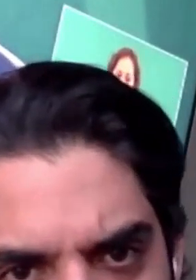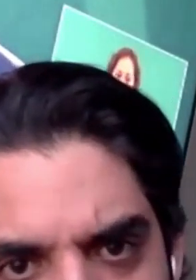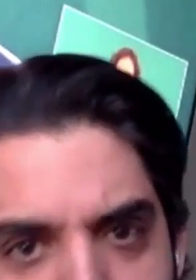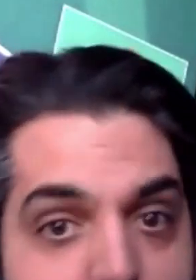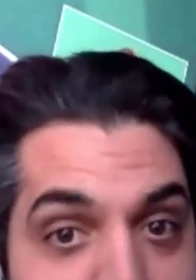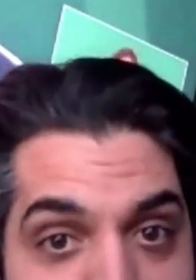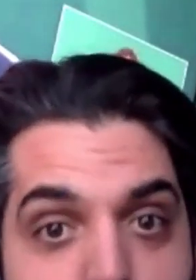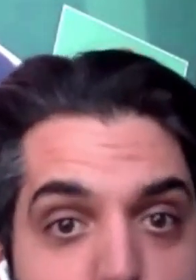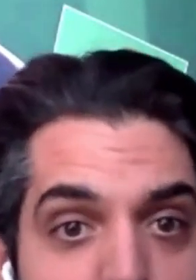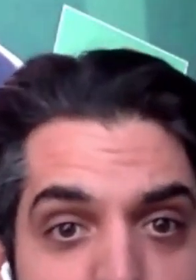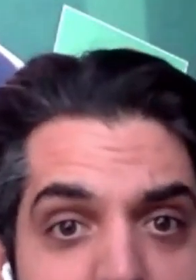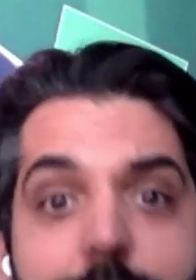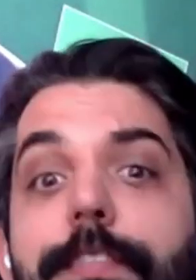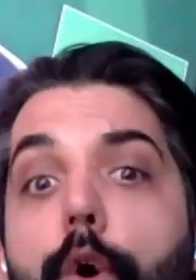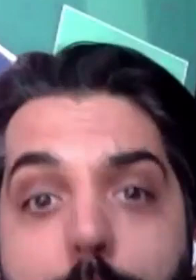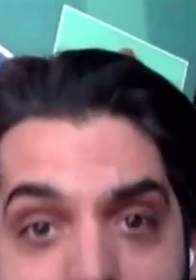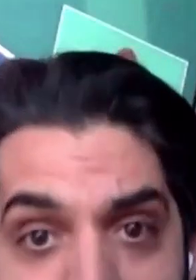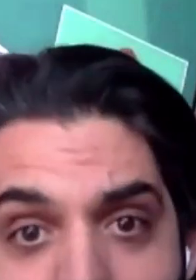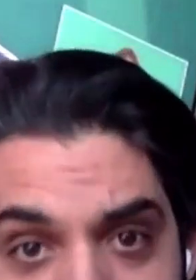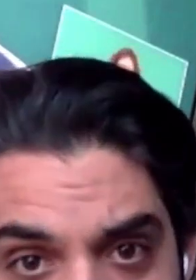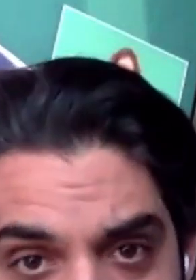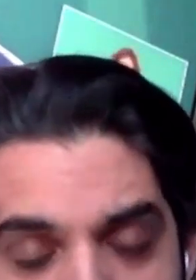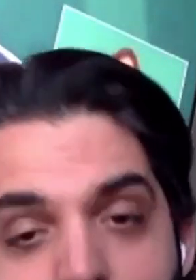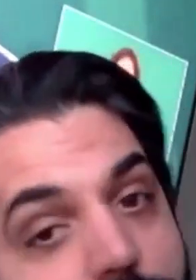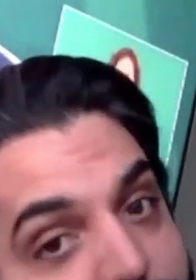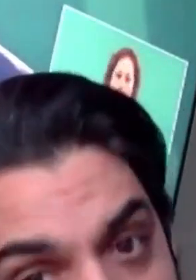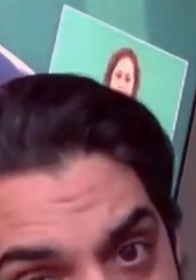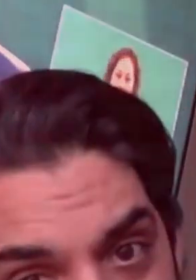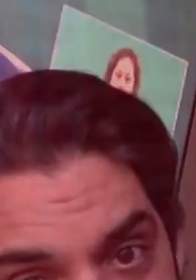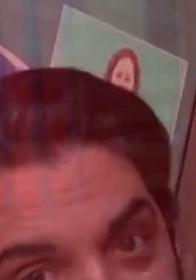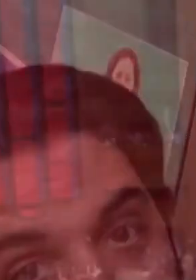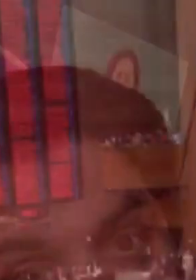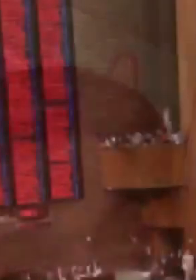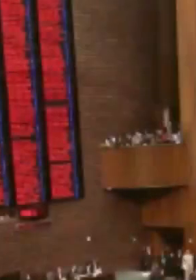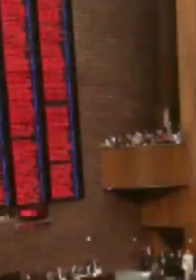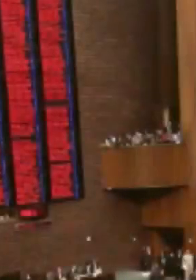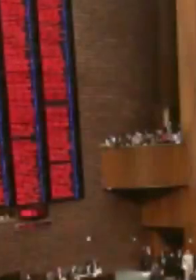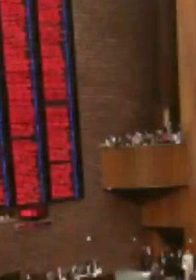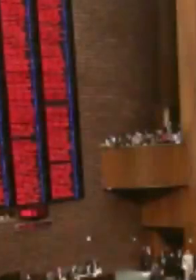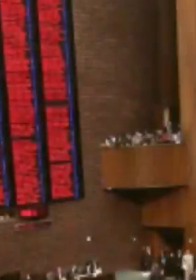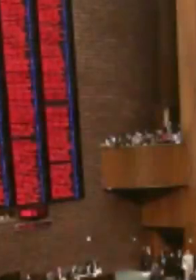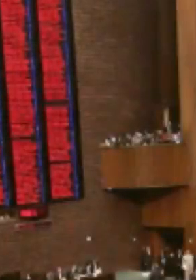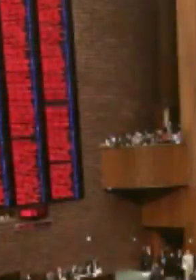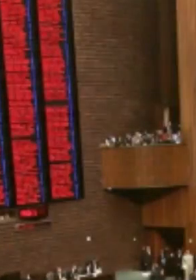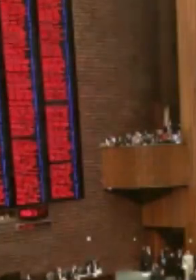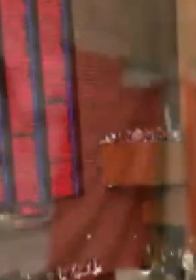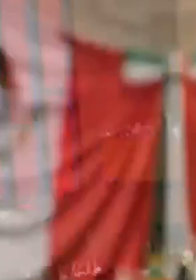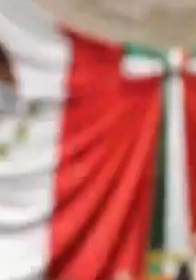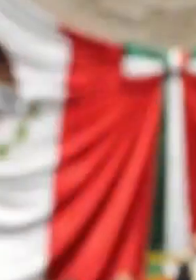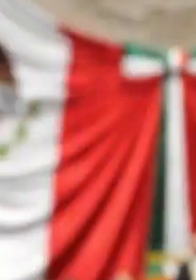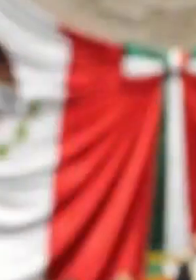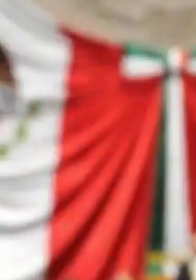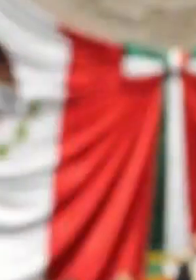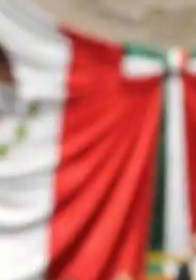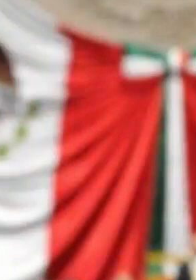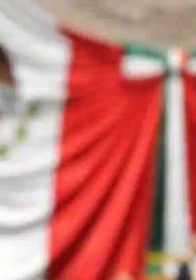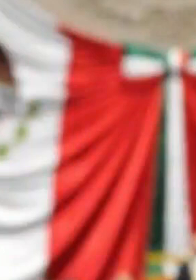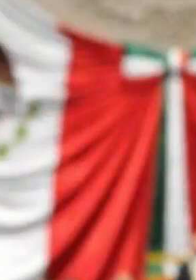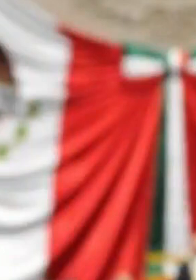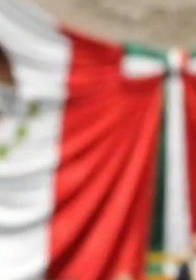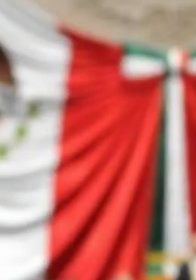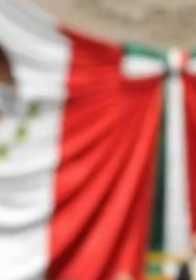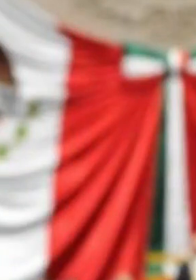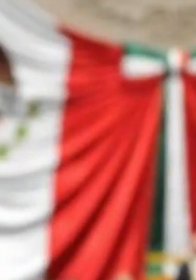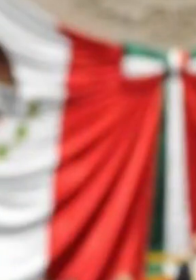para presidentes municipales y diputados federales. Ojalá y así sea. Si no, lo que va a pasar es que algunos posibles precandidatos